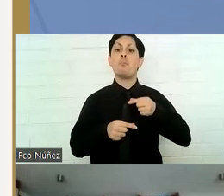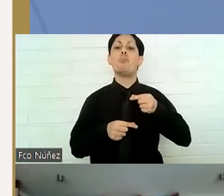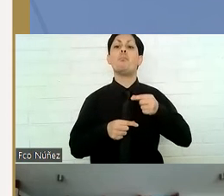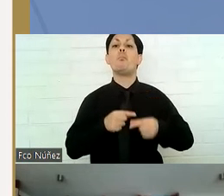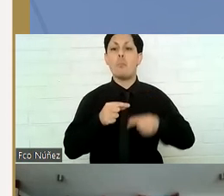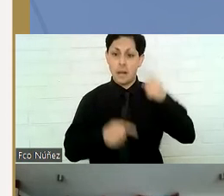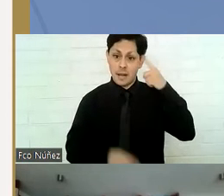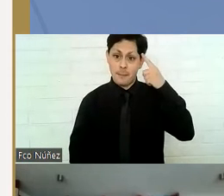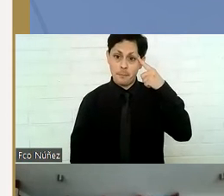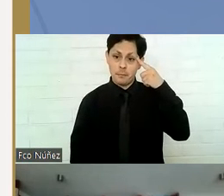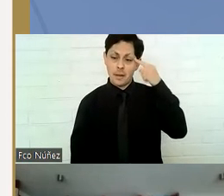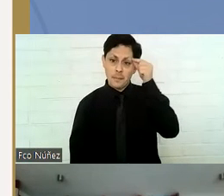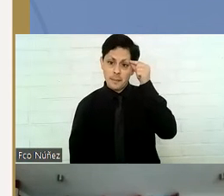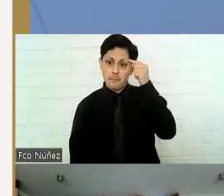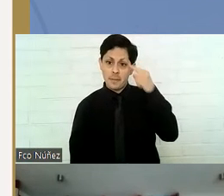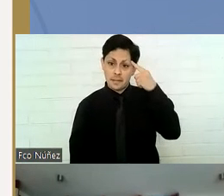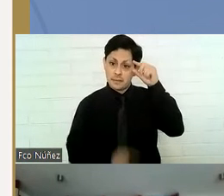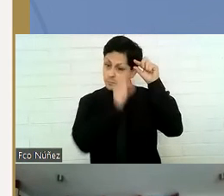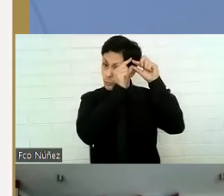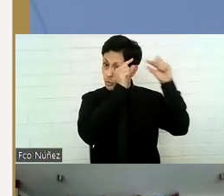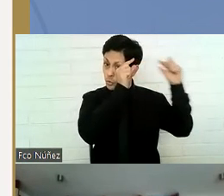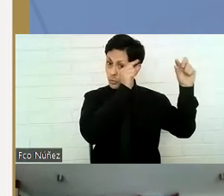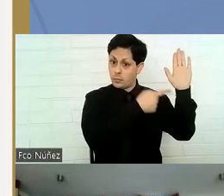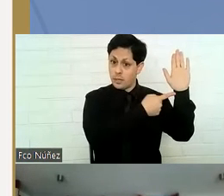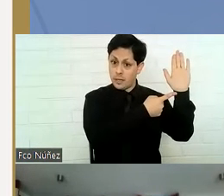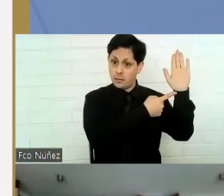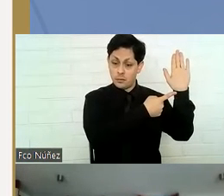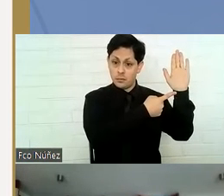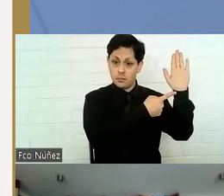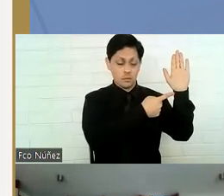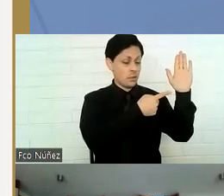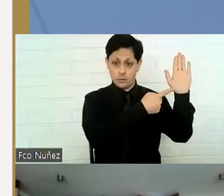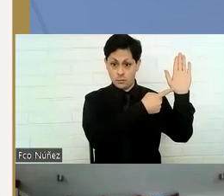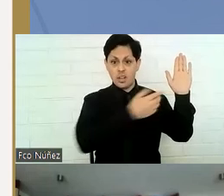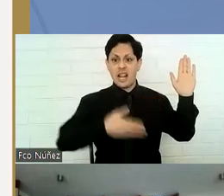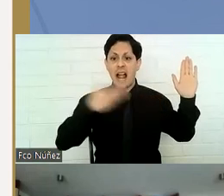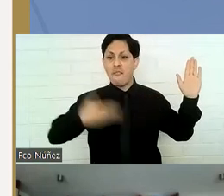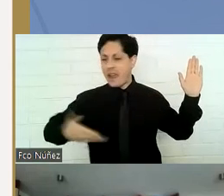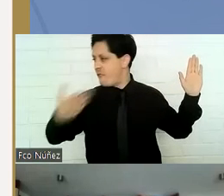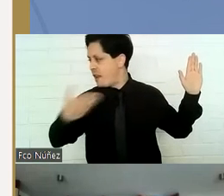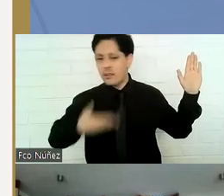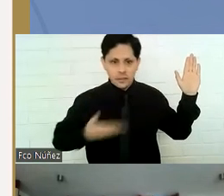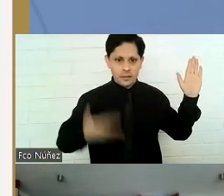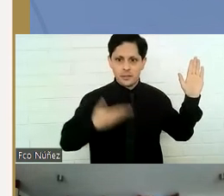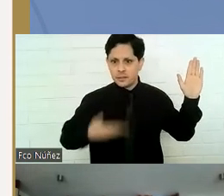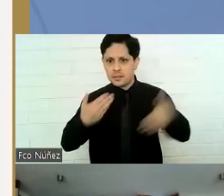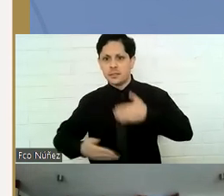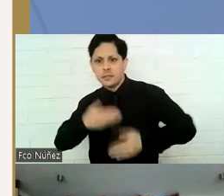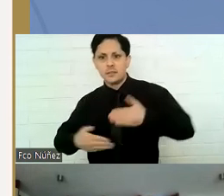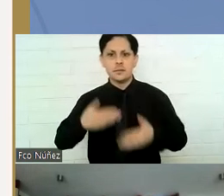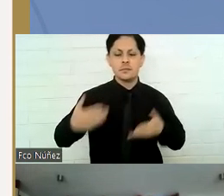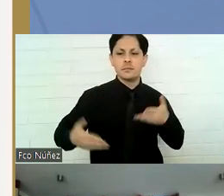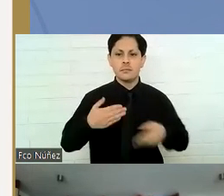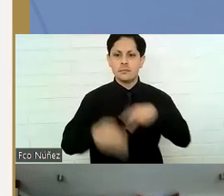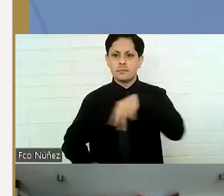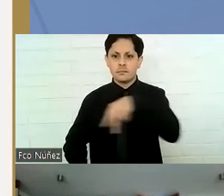de interacción y que forzosamente tiene que ver los afectos, pero los afectos pues tienen